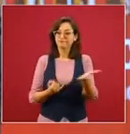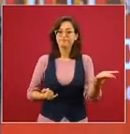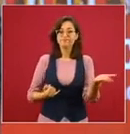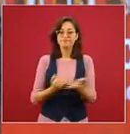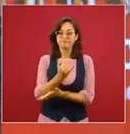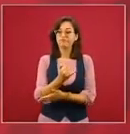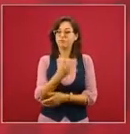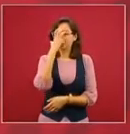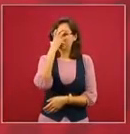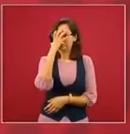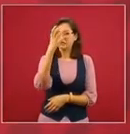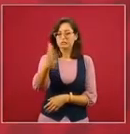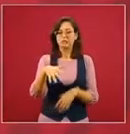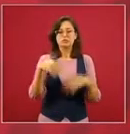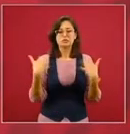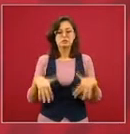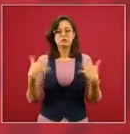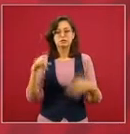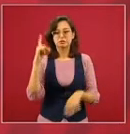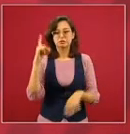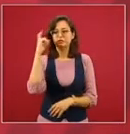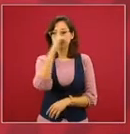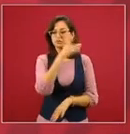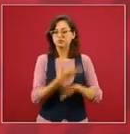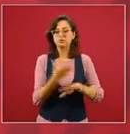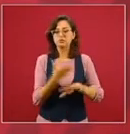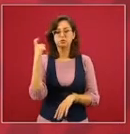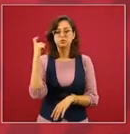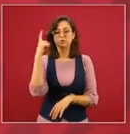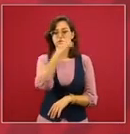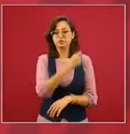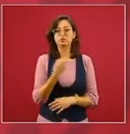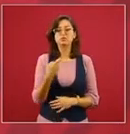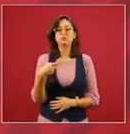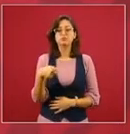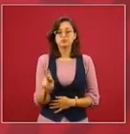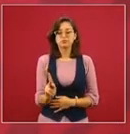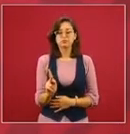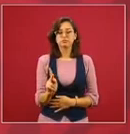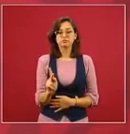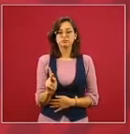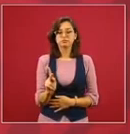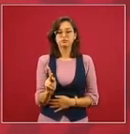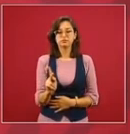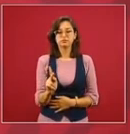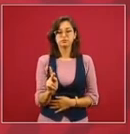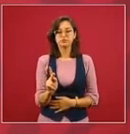históricas fuertes, muy fuertes. Pero